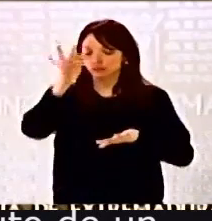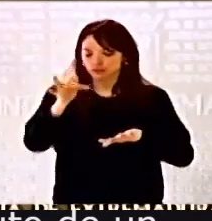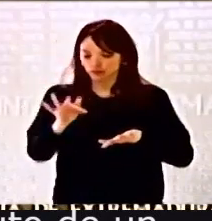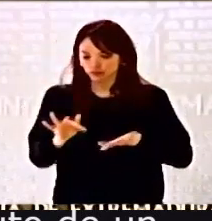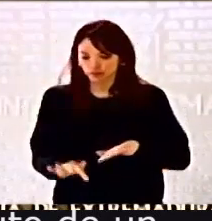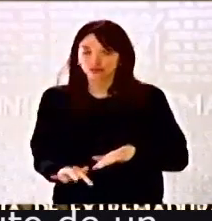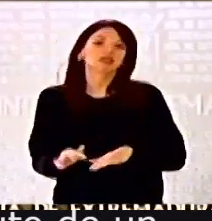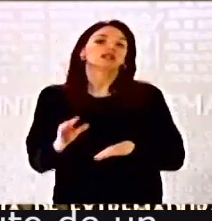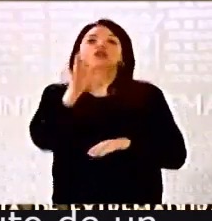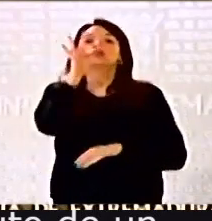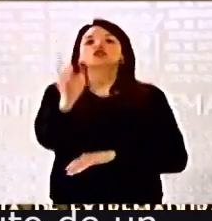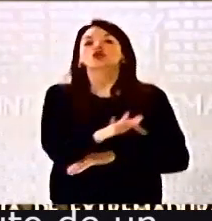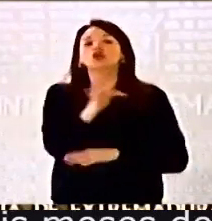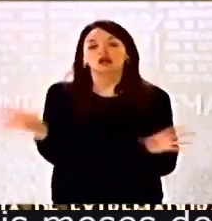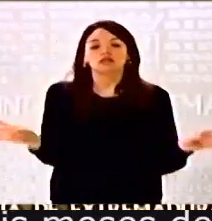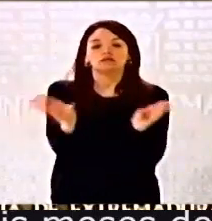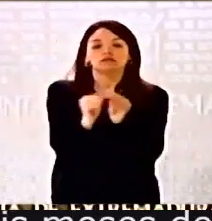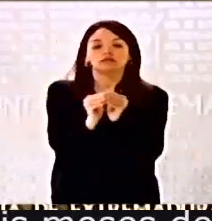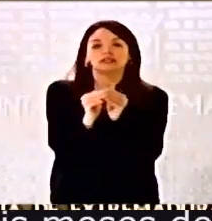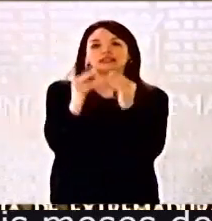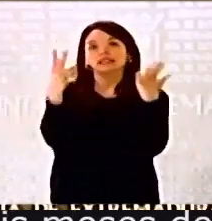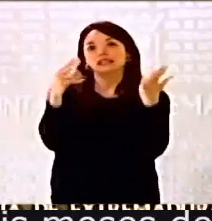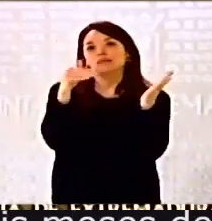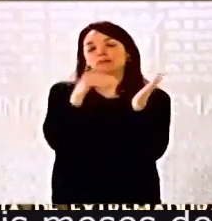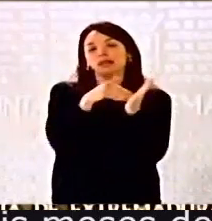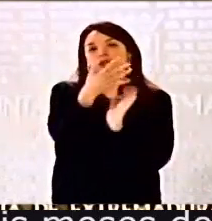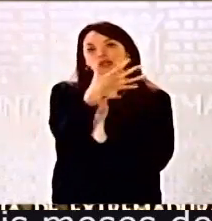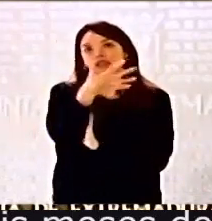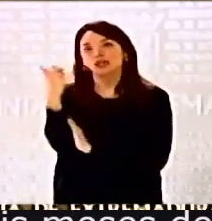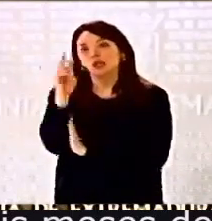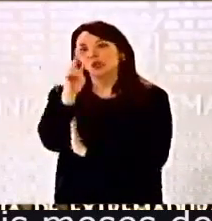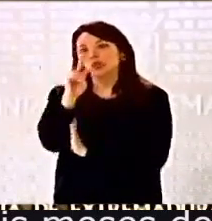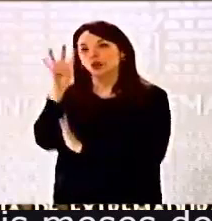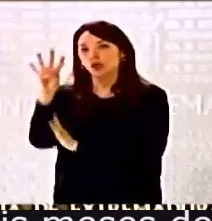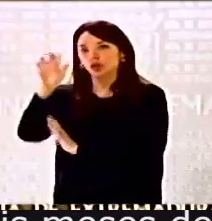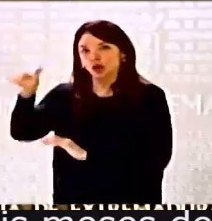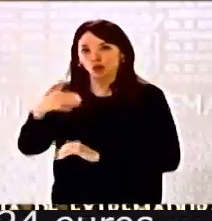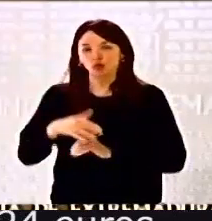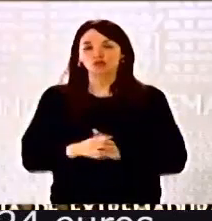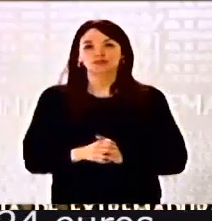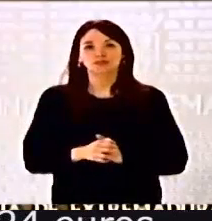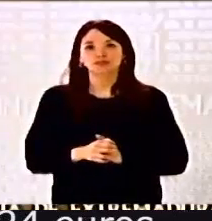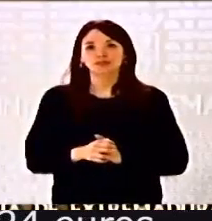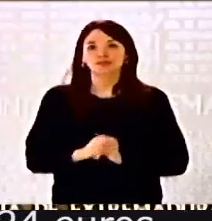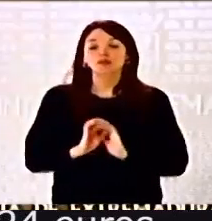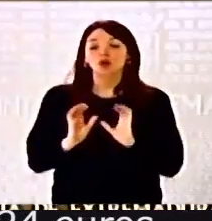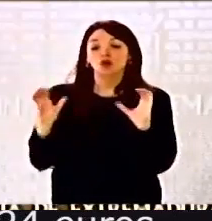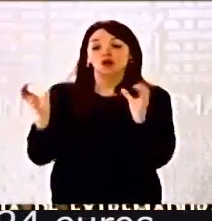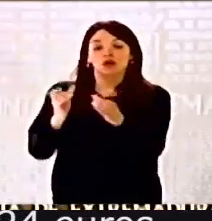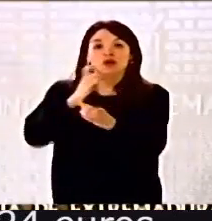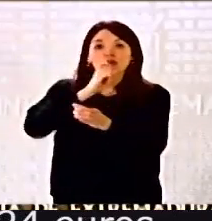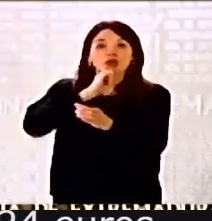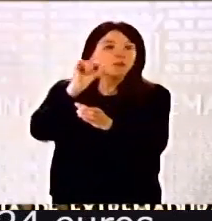una subvención de 7.524 euros. Uno de los colectivos con más dificultades que en estos momentos tiene es